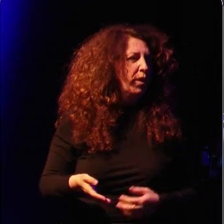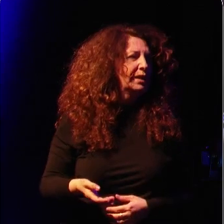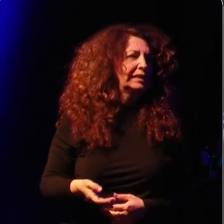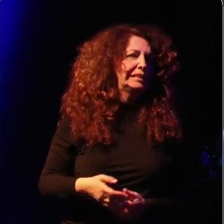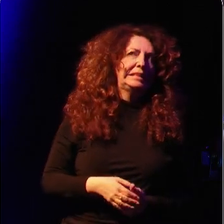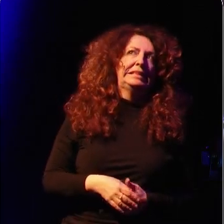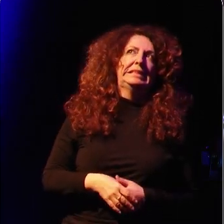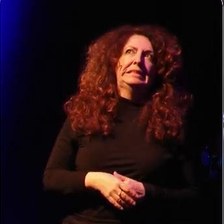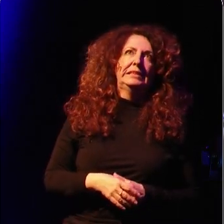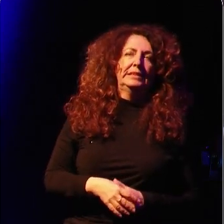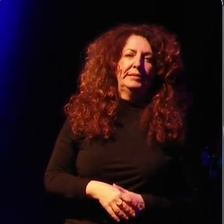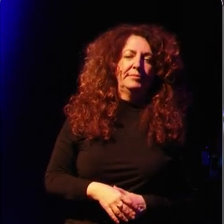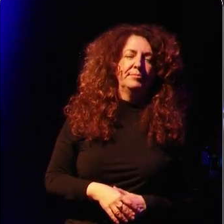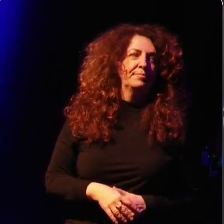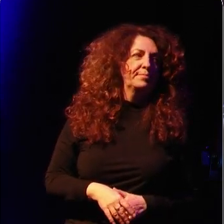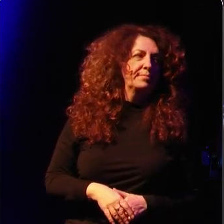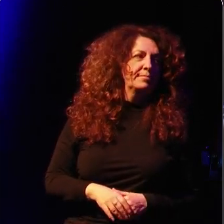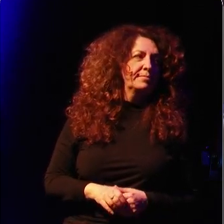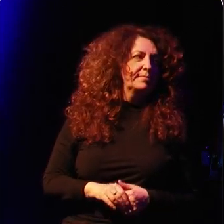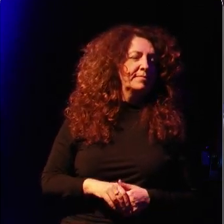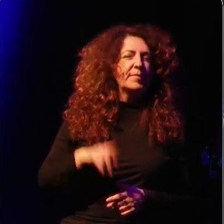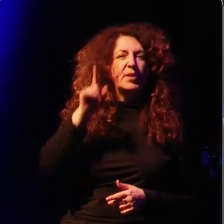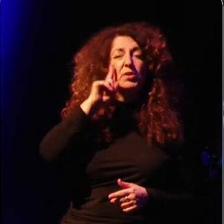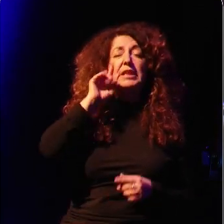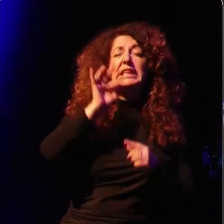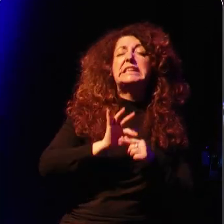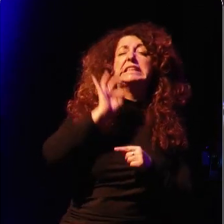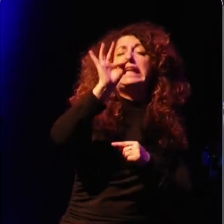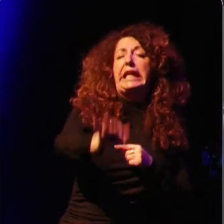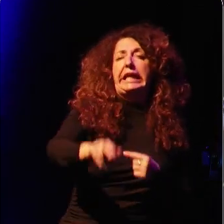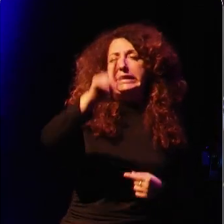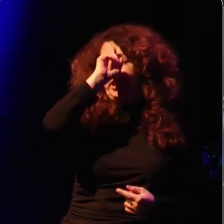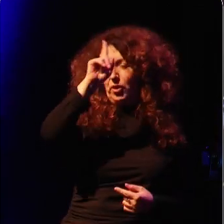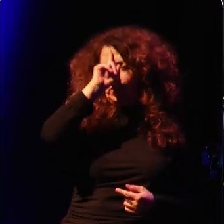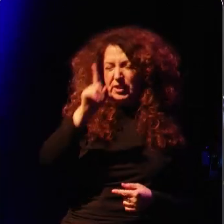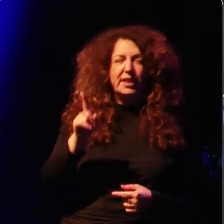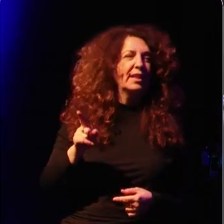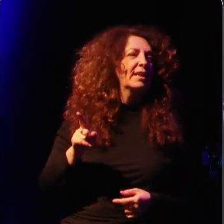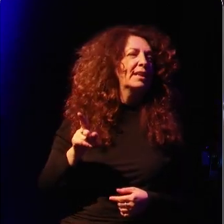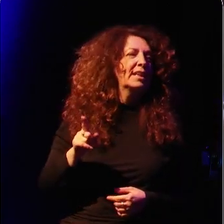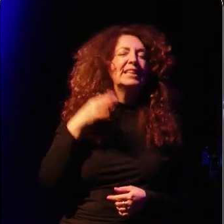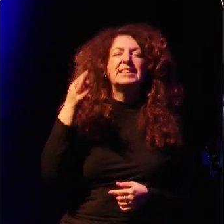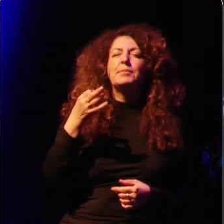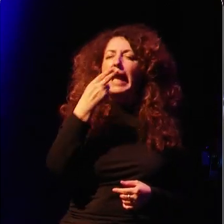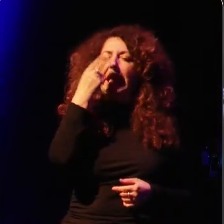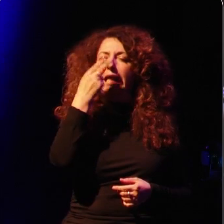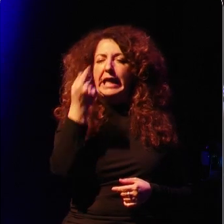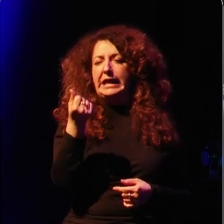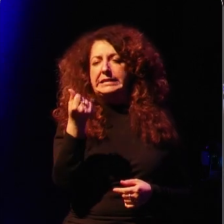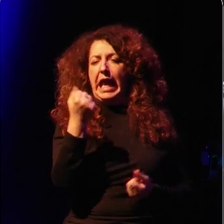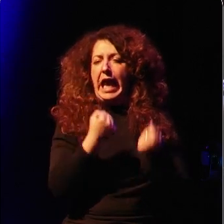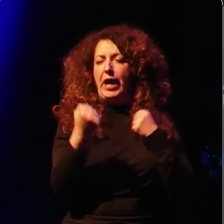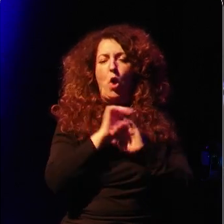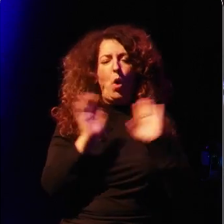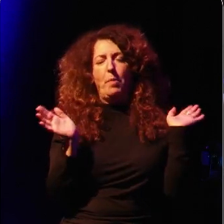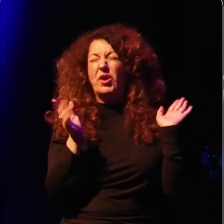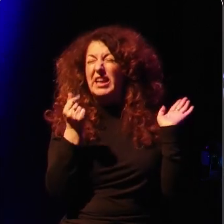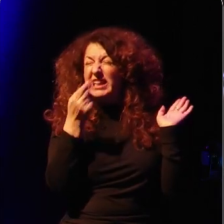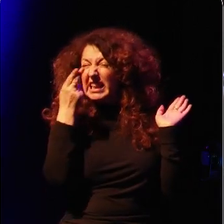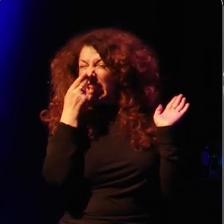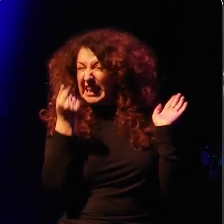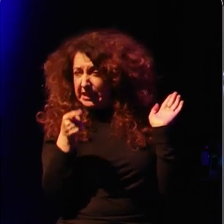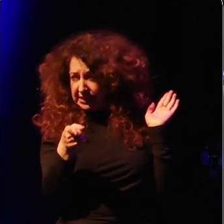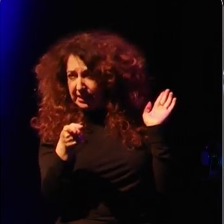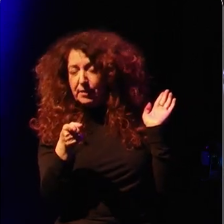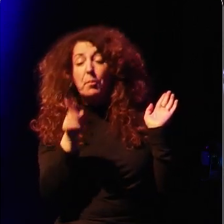Me has matado. No sé qué es lo siguiente. Casi siempre es donde haya un interés económico. Lo que tenga más interés